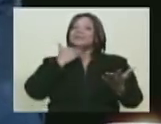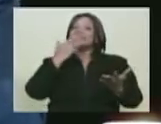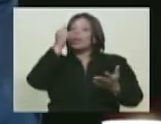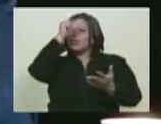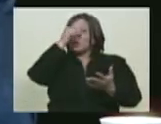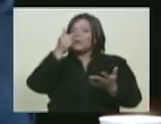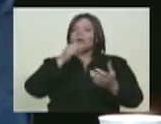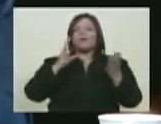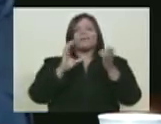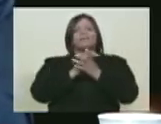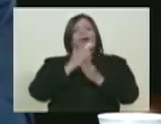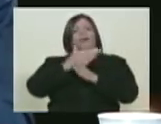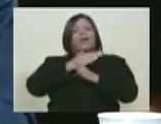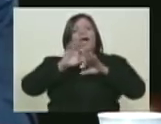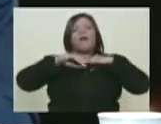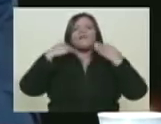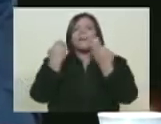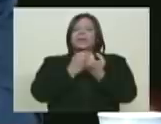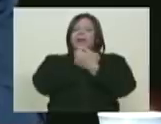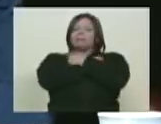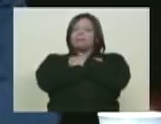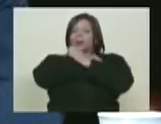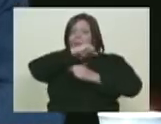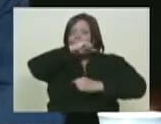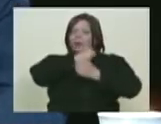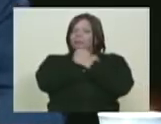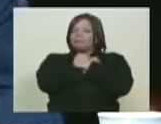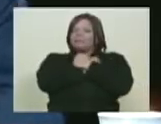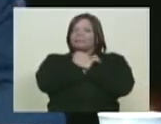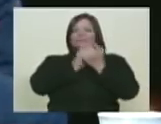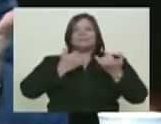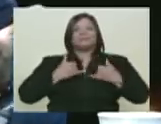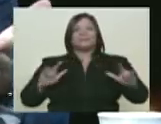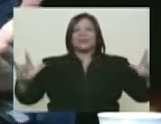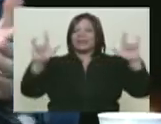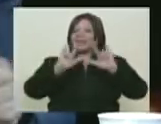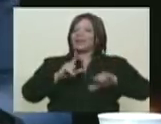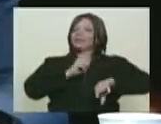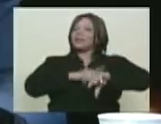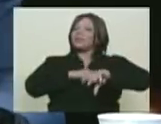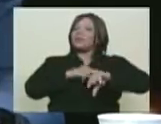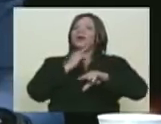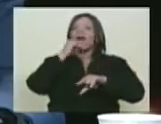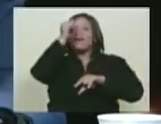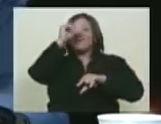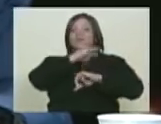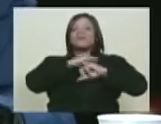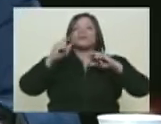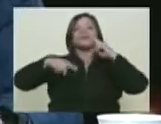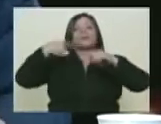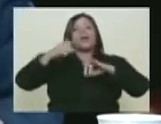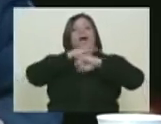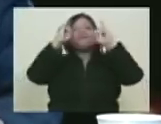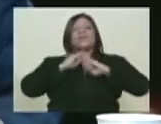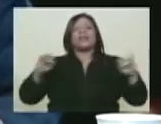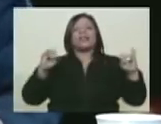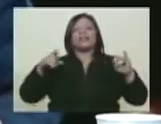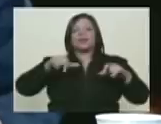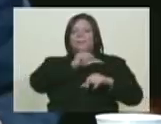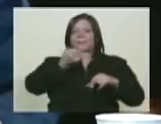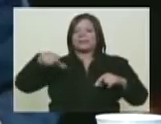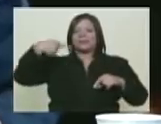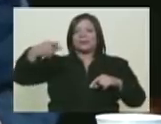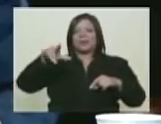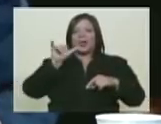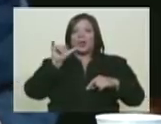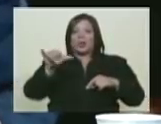domingo en familia, con cariño, con amor. Dense amor en todo este ratico que queda de domingo y empiecen felices la semana